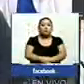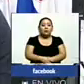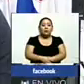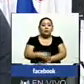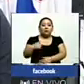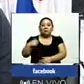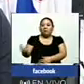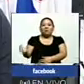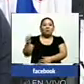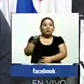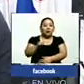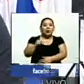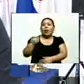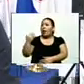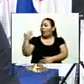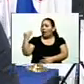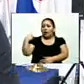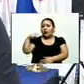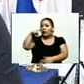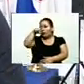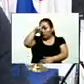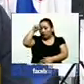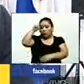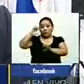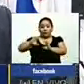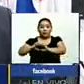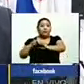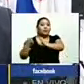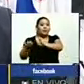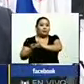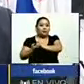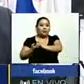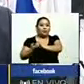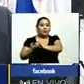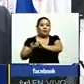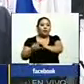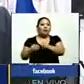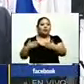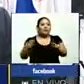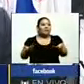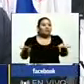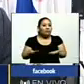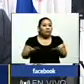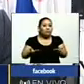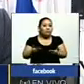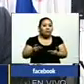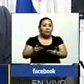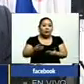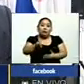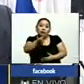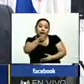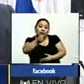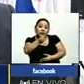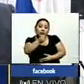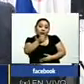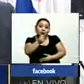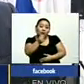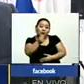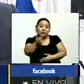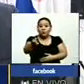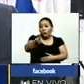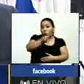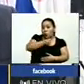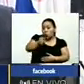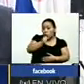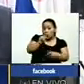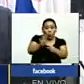Hemos venido pues trabajando todo un equipo en llevar la mejor y la información